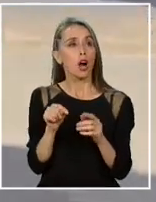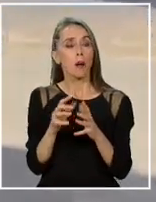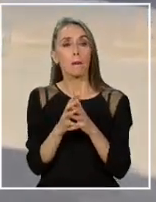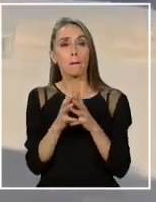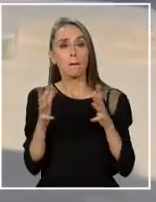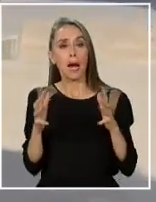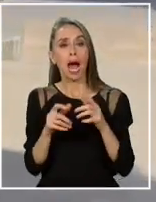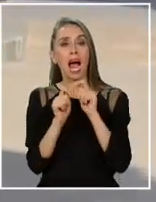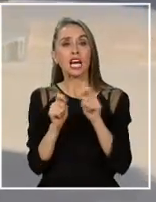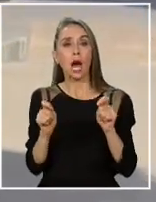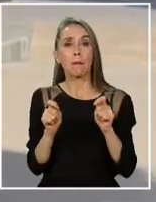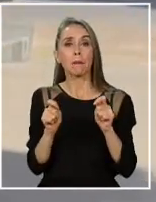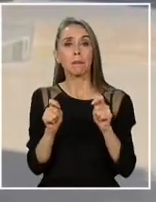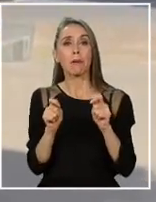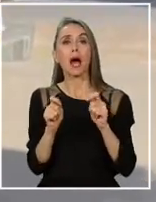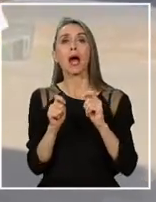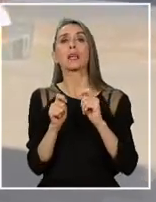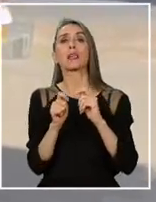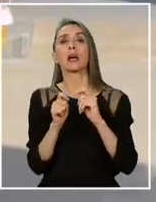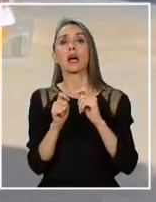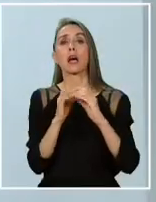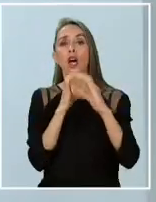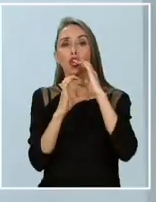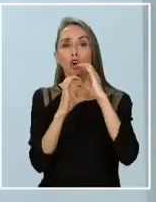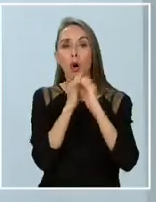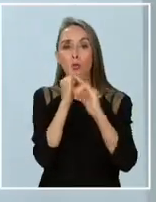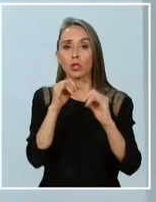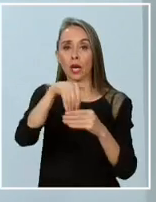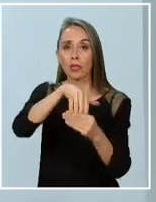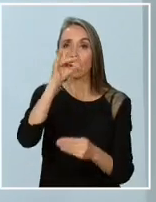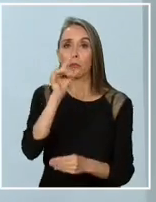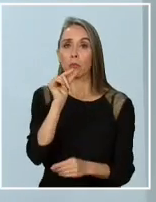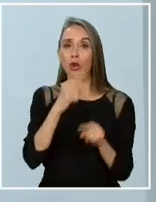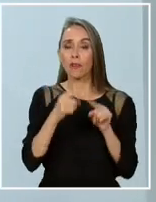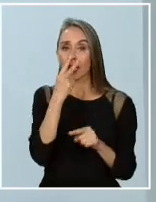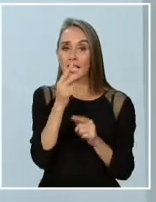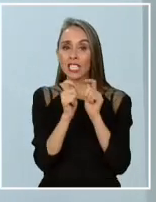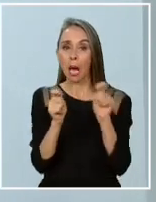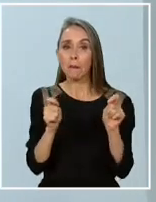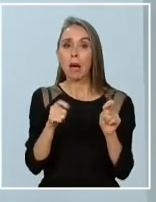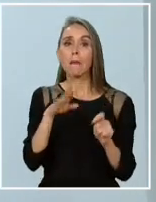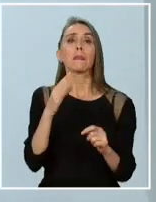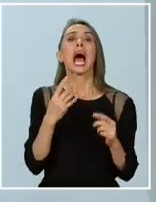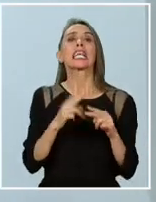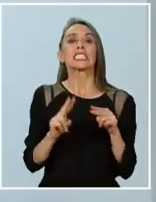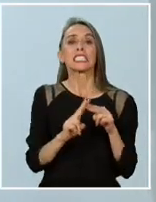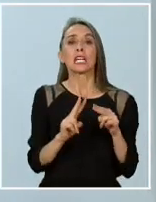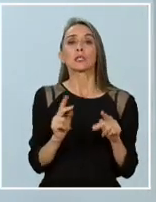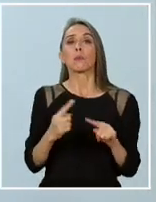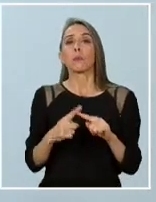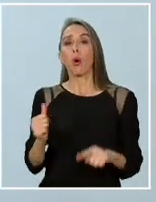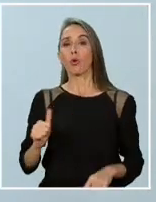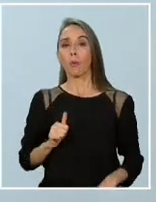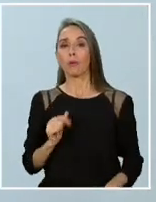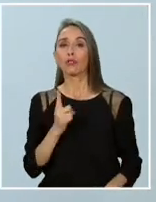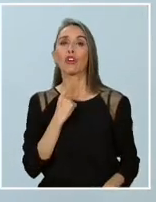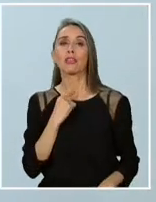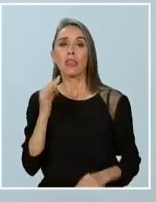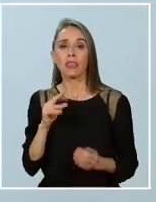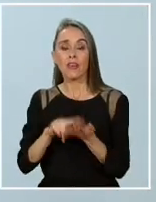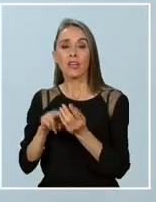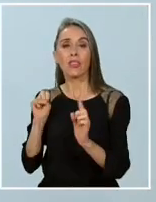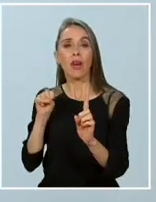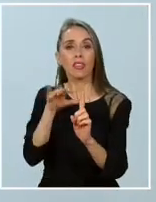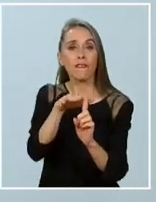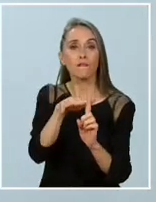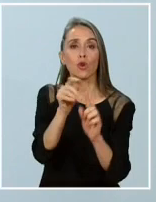incrementado la campaña comunicacional respecto de la elección. Y pocas veces he visto una campaña más por cumplir, sin ninguna intención real de influir,